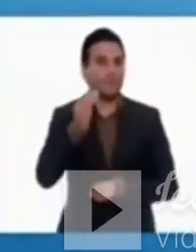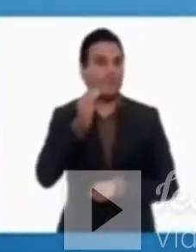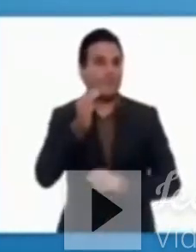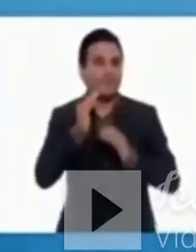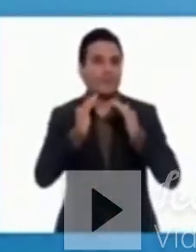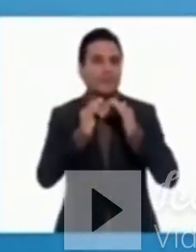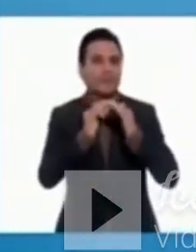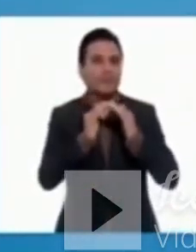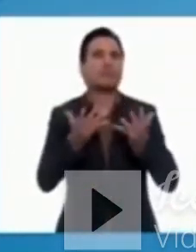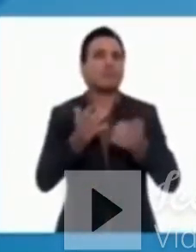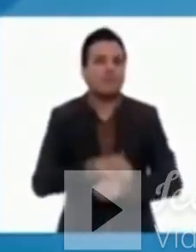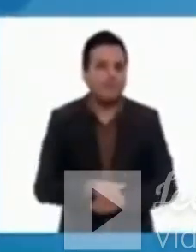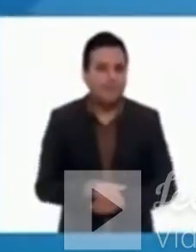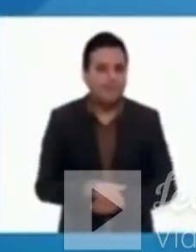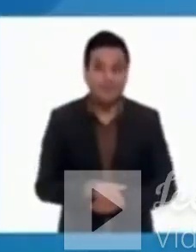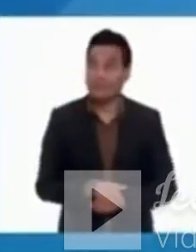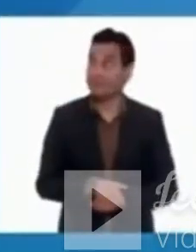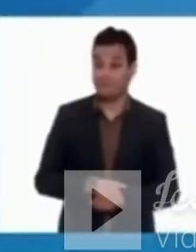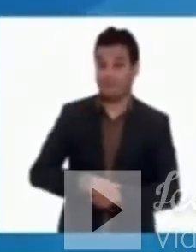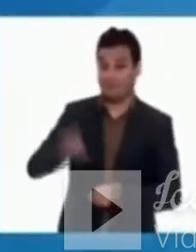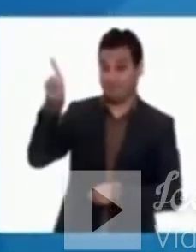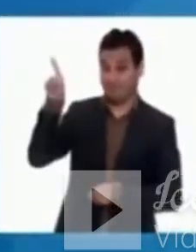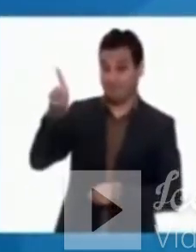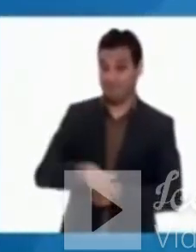Mariana. Está justo aquí.